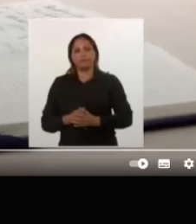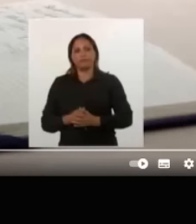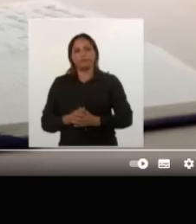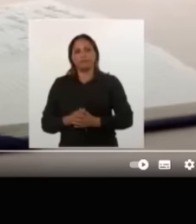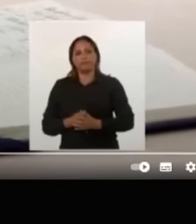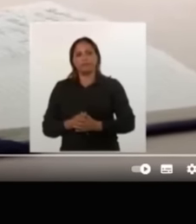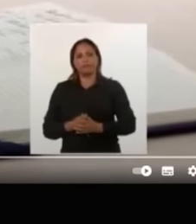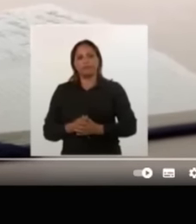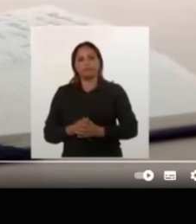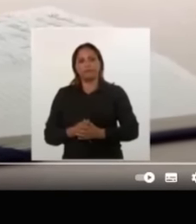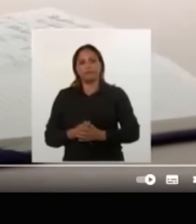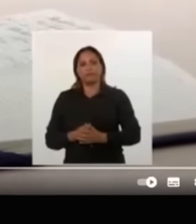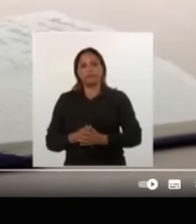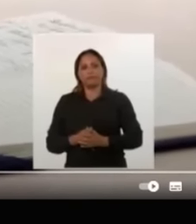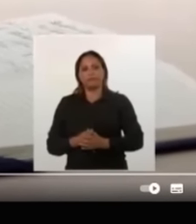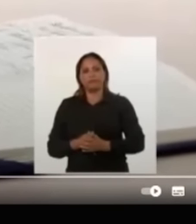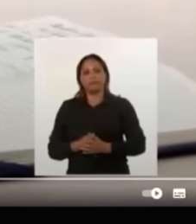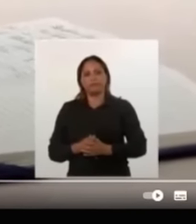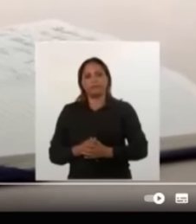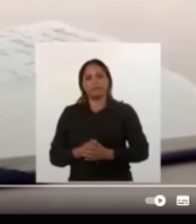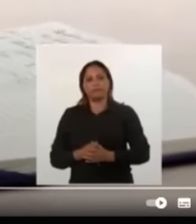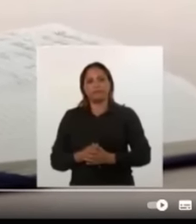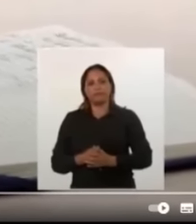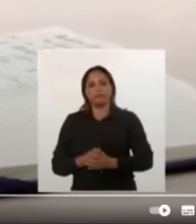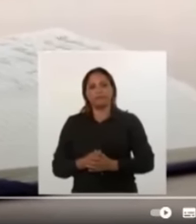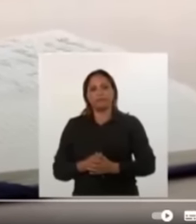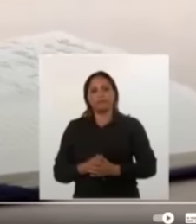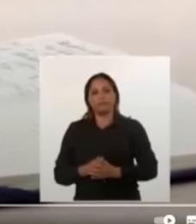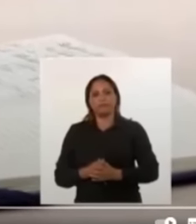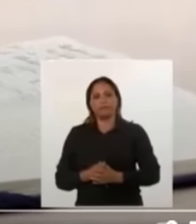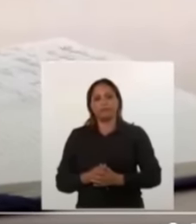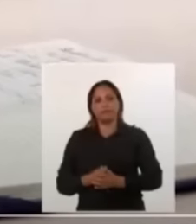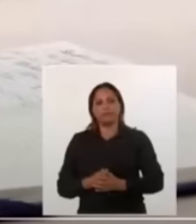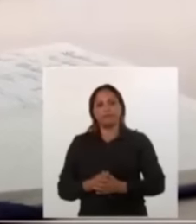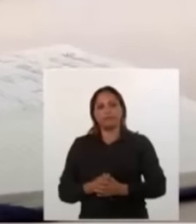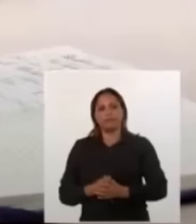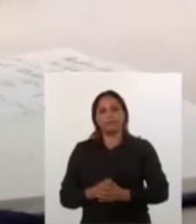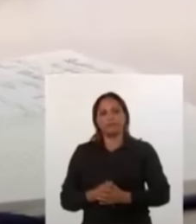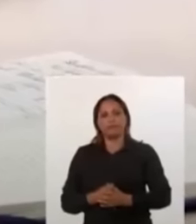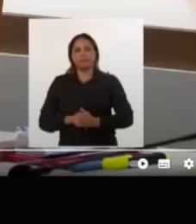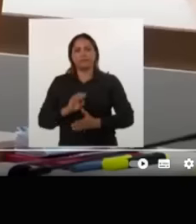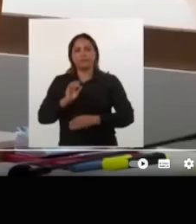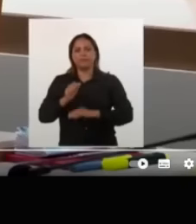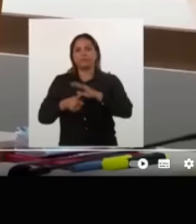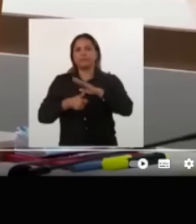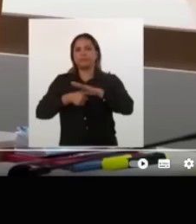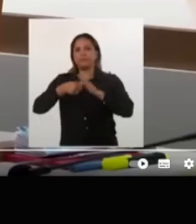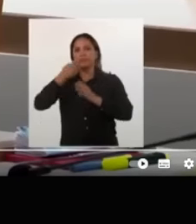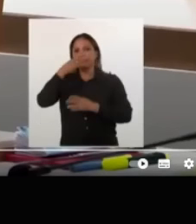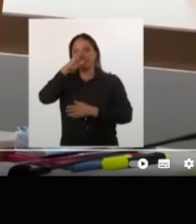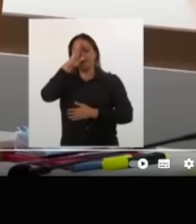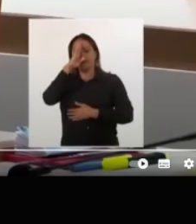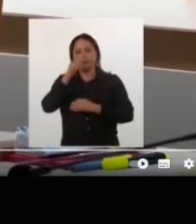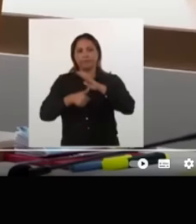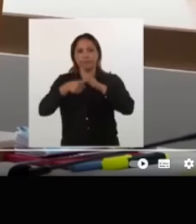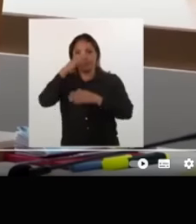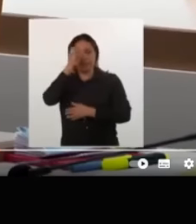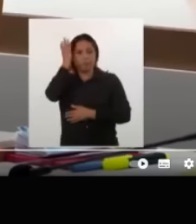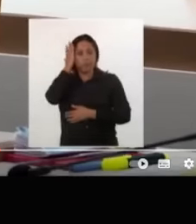inmorales yo quisiera saber qué tanta basura escribe ella en la agend Eso es para hacerse la que está tomando nota Miguel Díaz canel Bermúdez